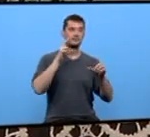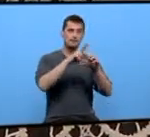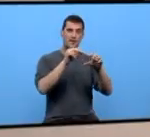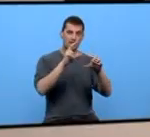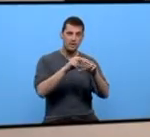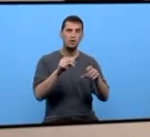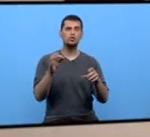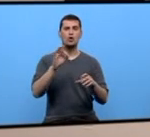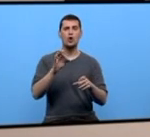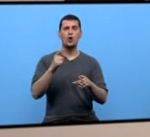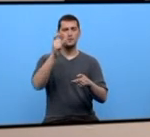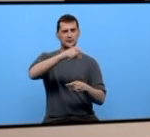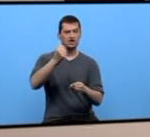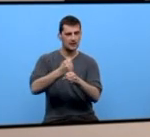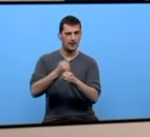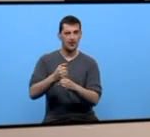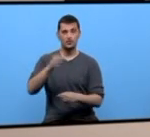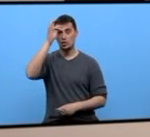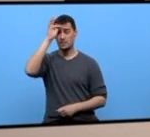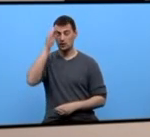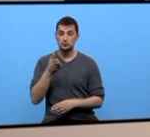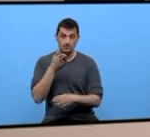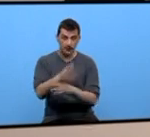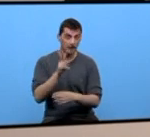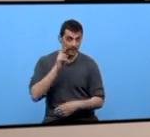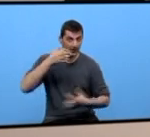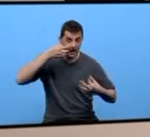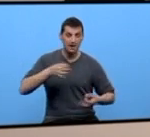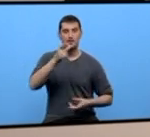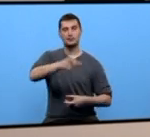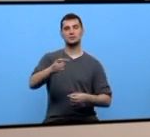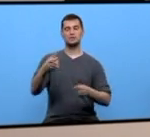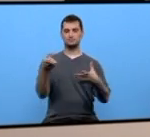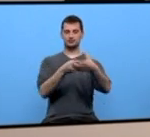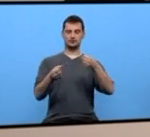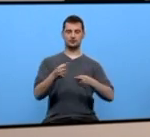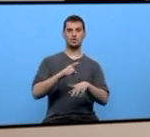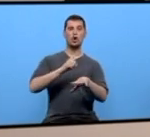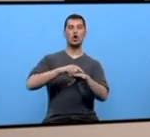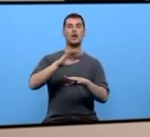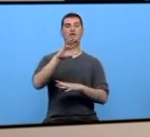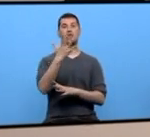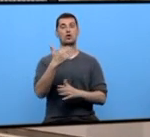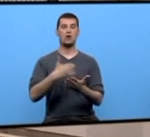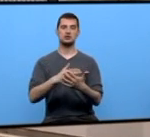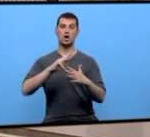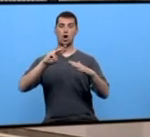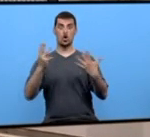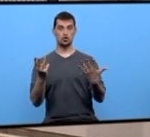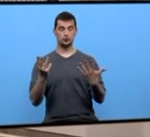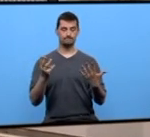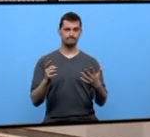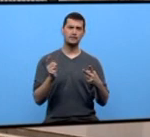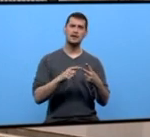a todos os que se acheguen ata a capela todos os domingos, mentre permanece aberta esta exposición entre as 5 e as 8 horas. A segunda é